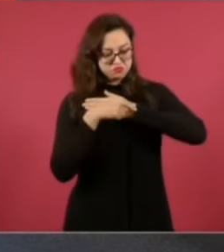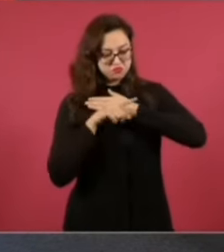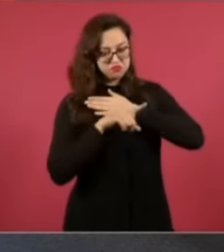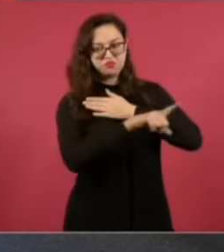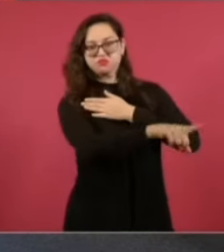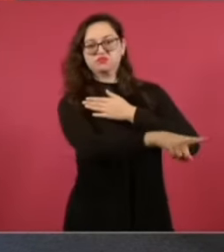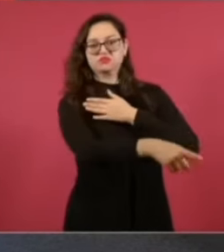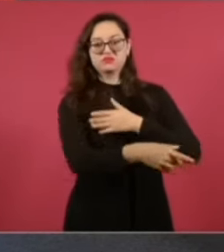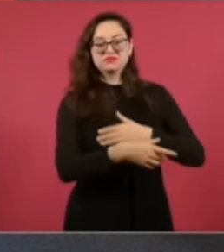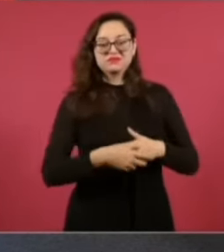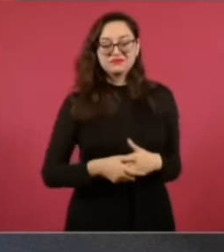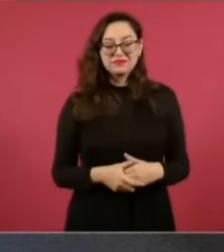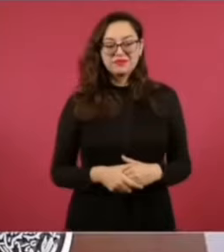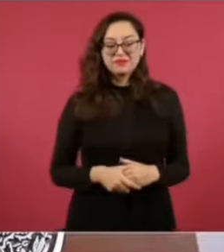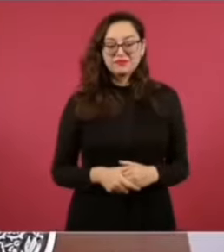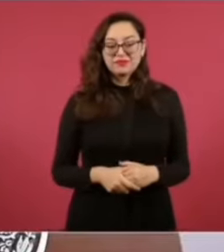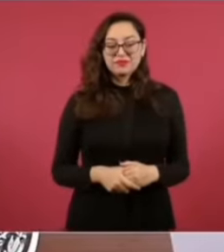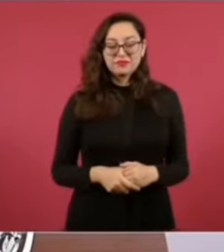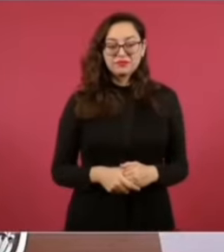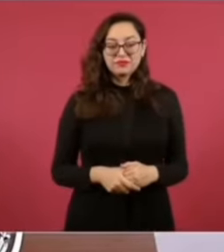Esto